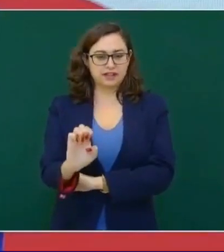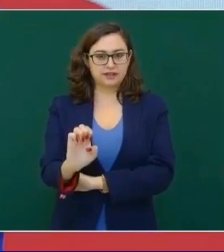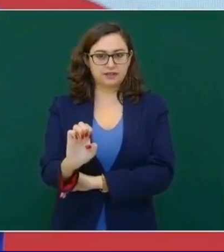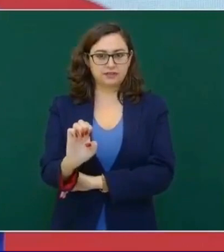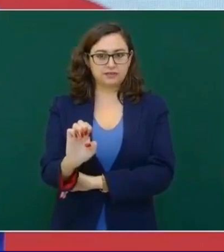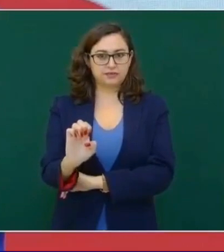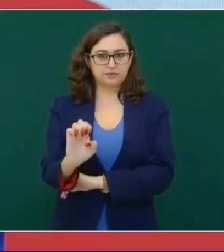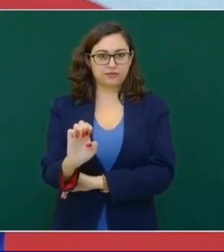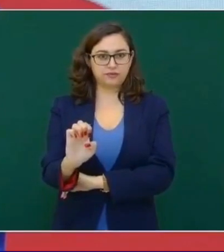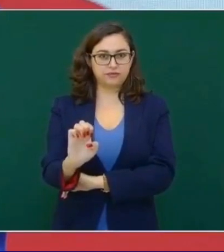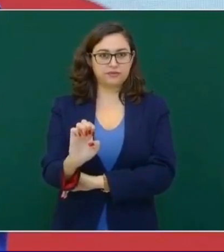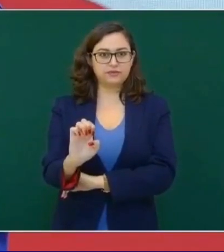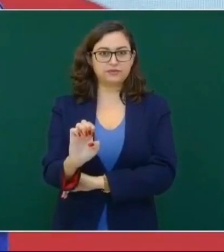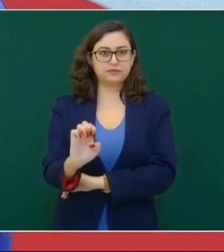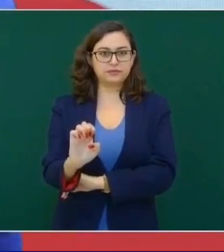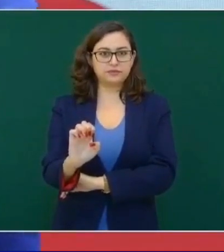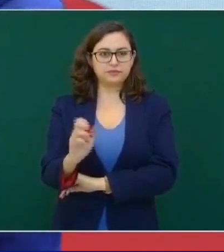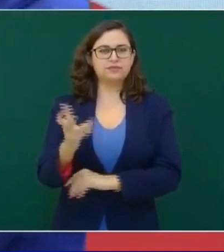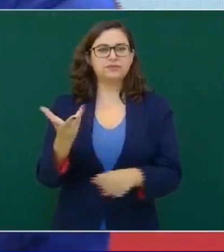para